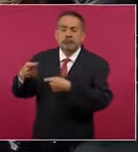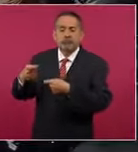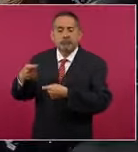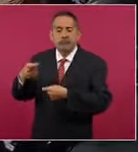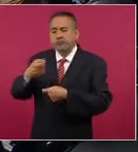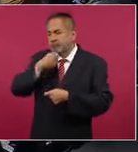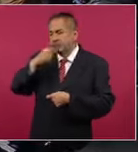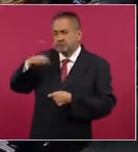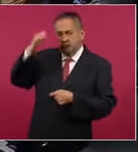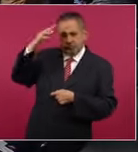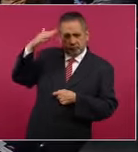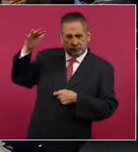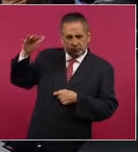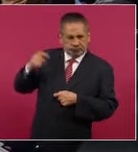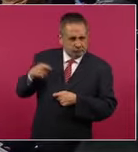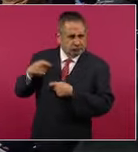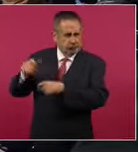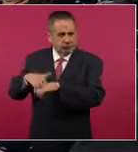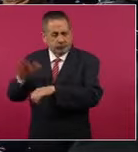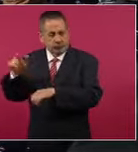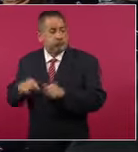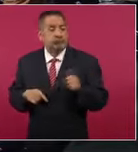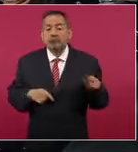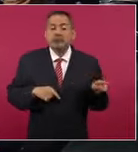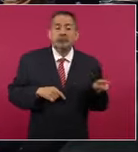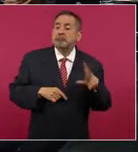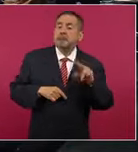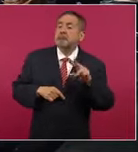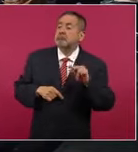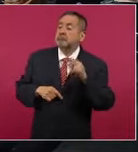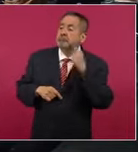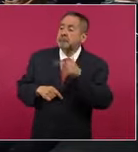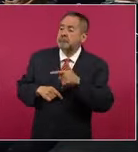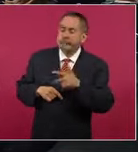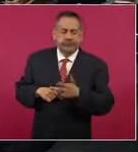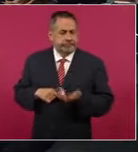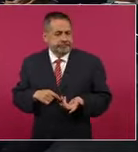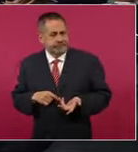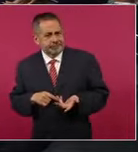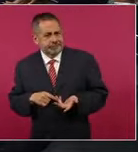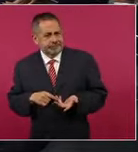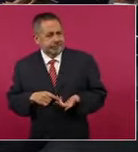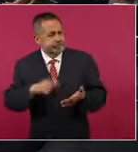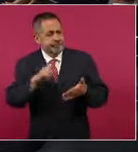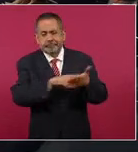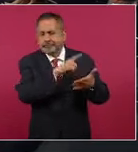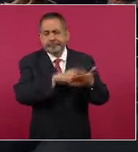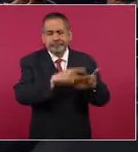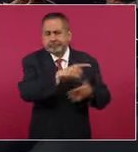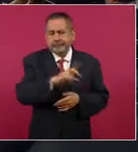1,200,000,000 a los adultos mayores. Entonces, pues están mal sus datos.